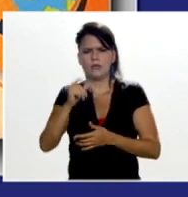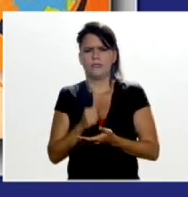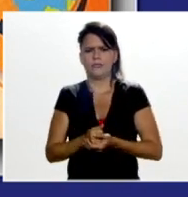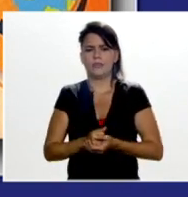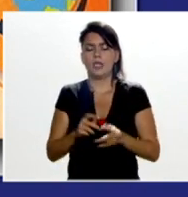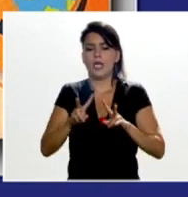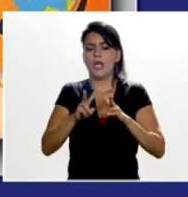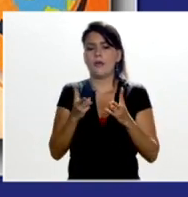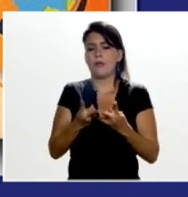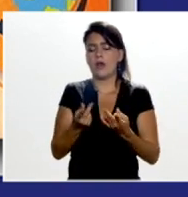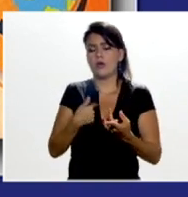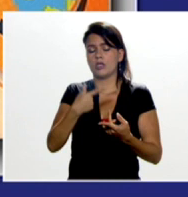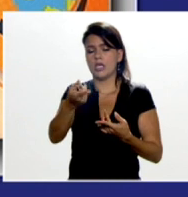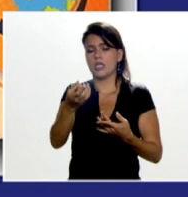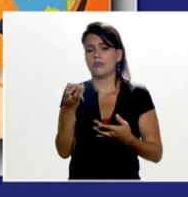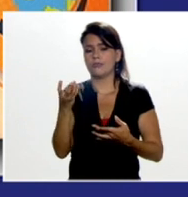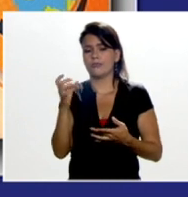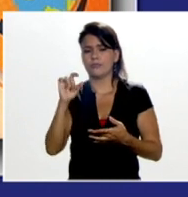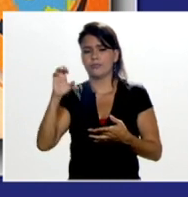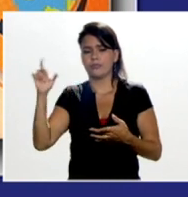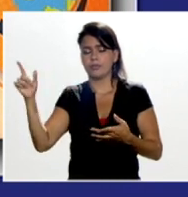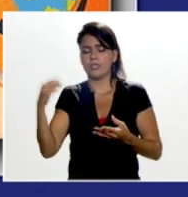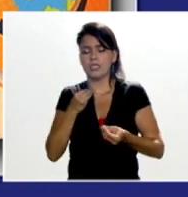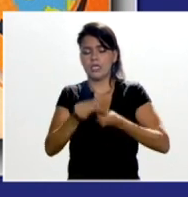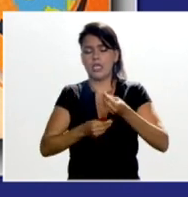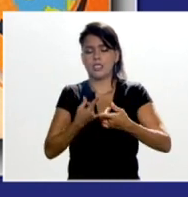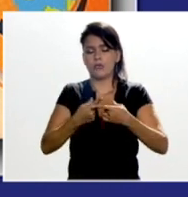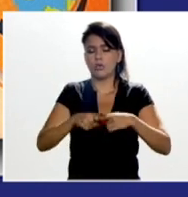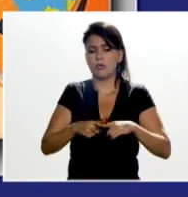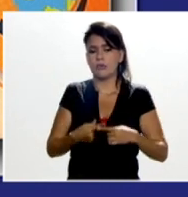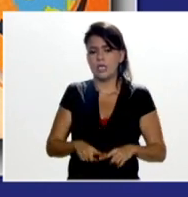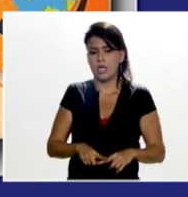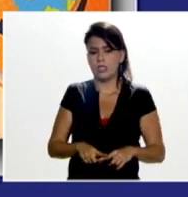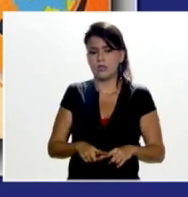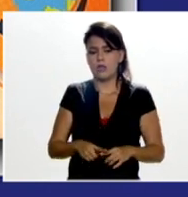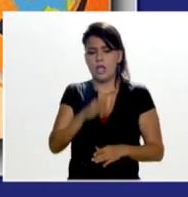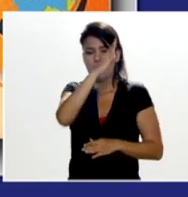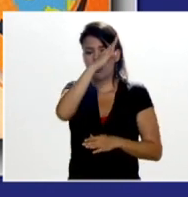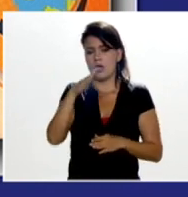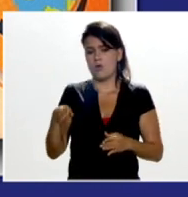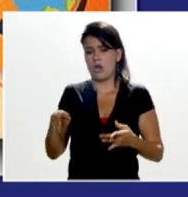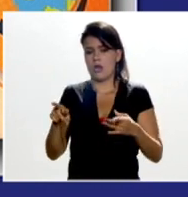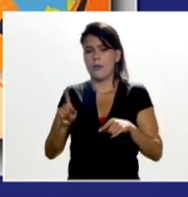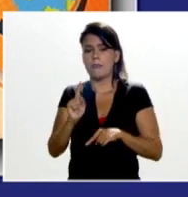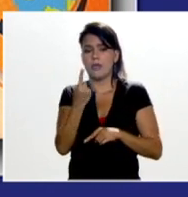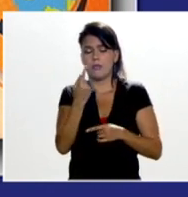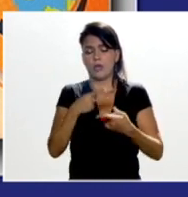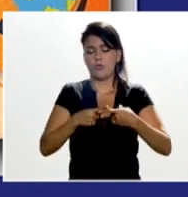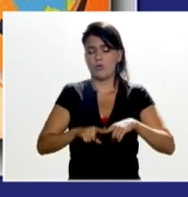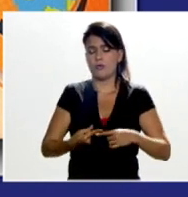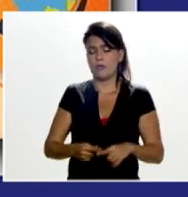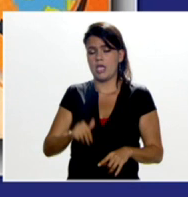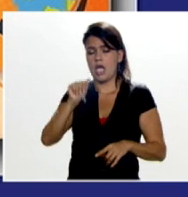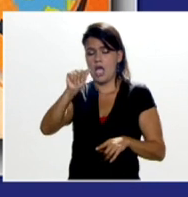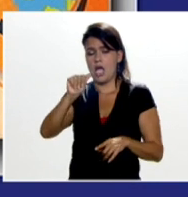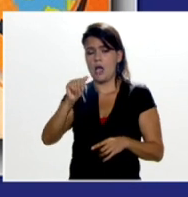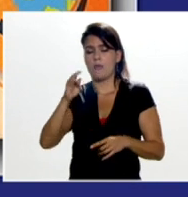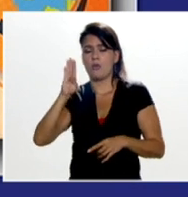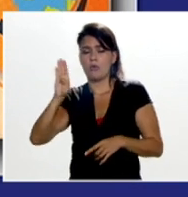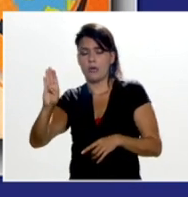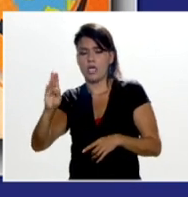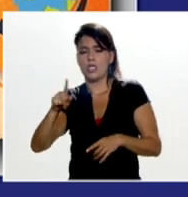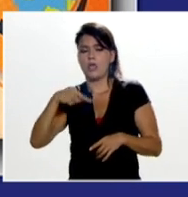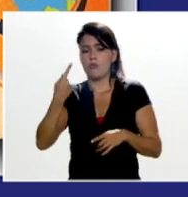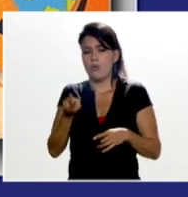El valor de ese determinante se calcula multiplicando las diagonales. Primero A por D menos B por